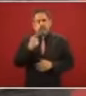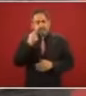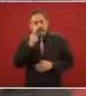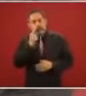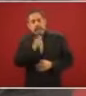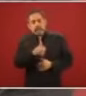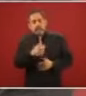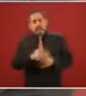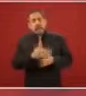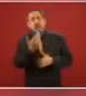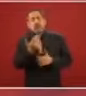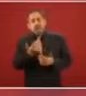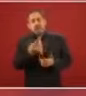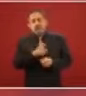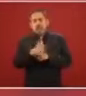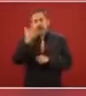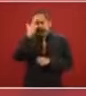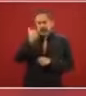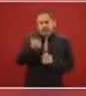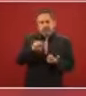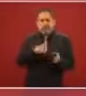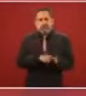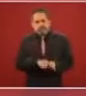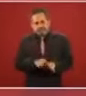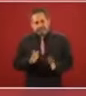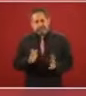ver por qué razón